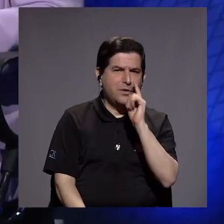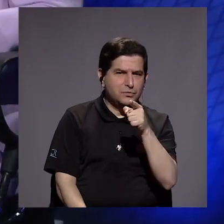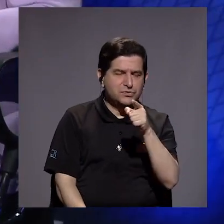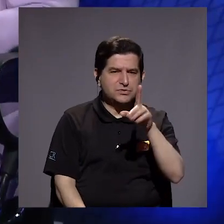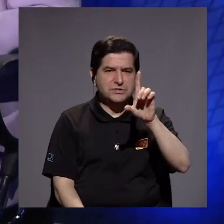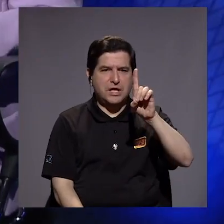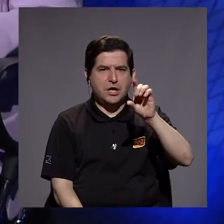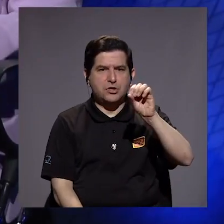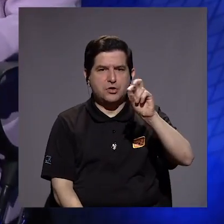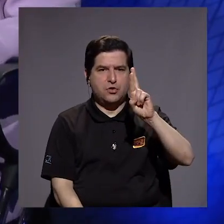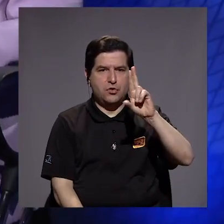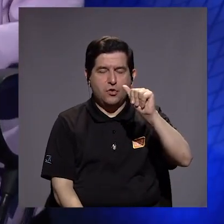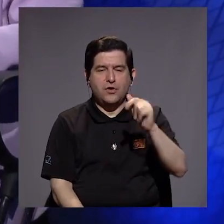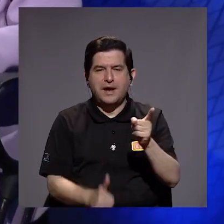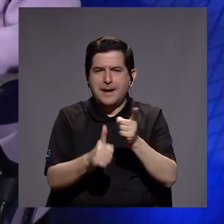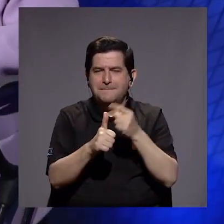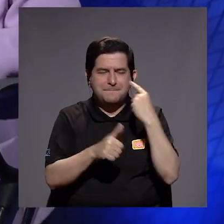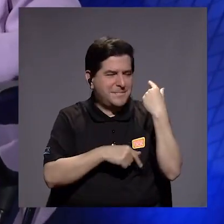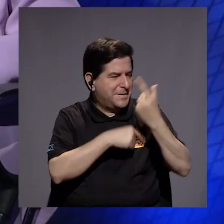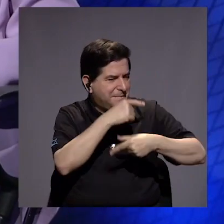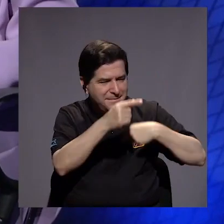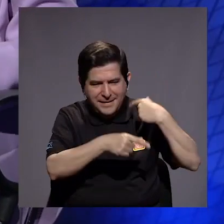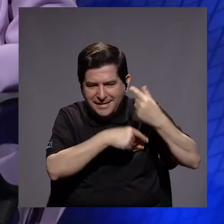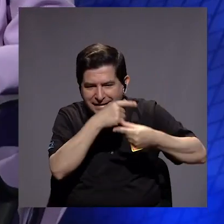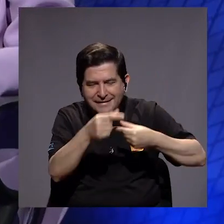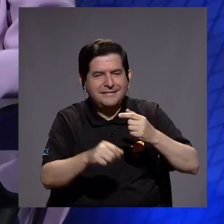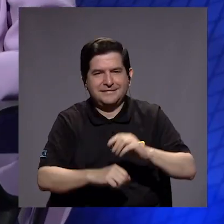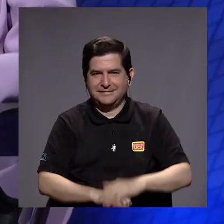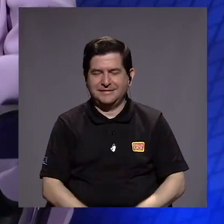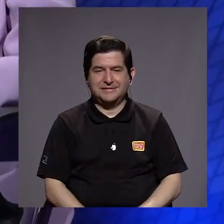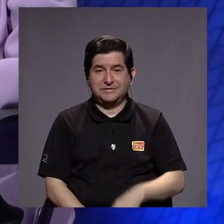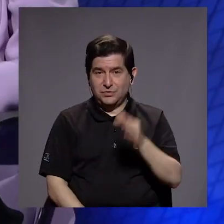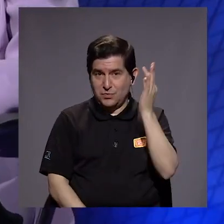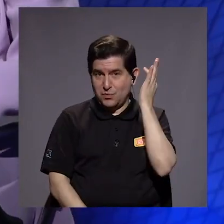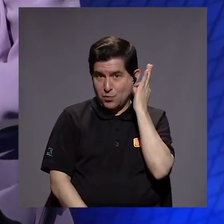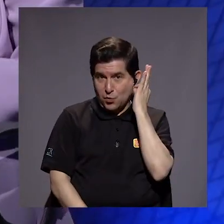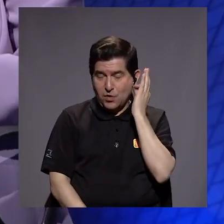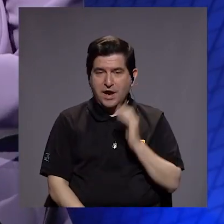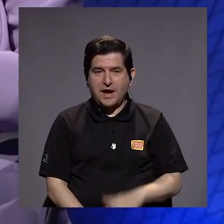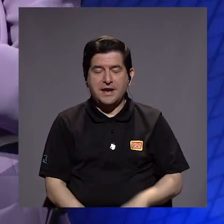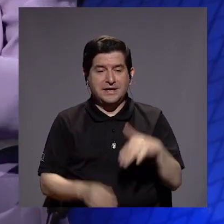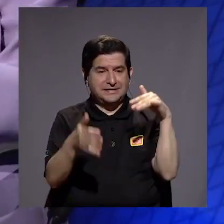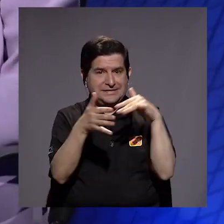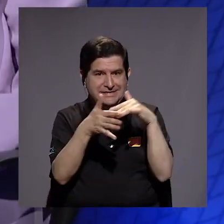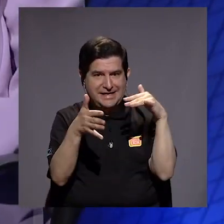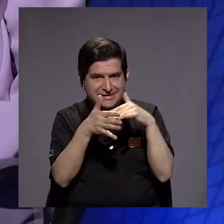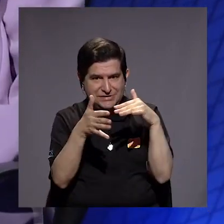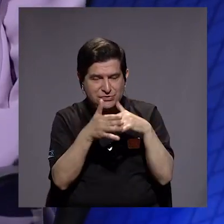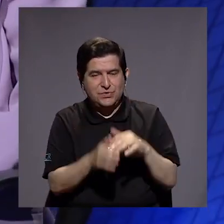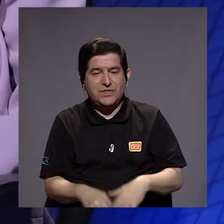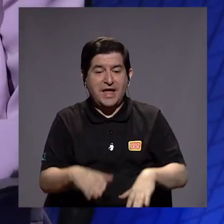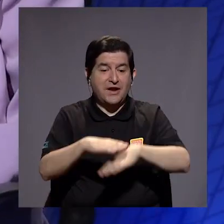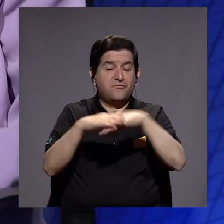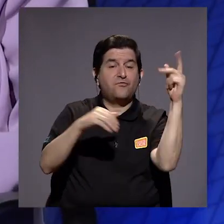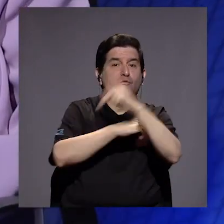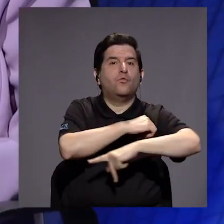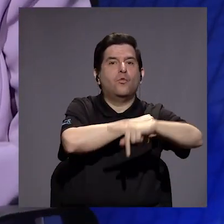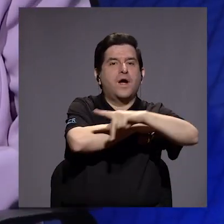Doña Dora, usted fue de las primeras generaciones de mujeres que hace sus